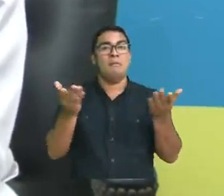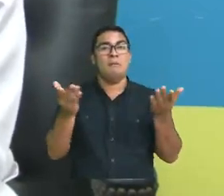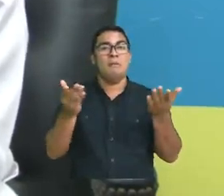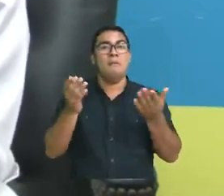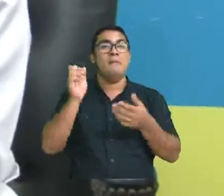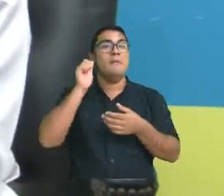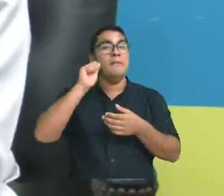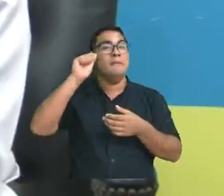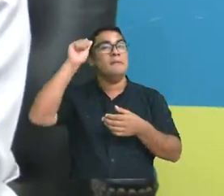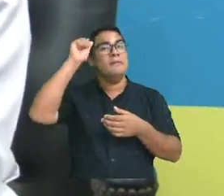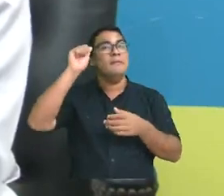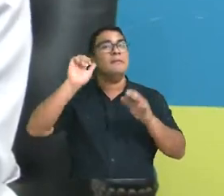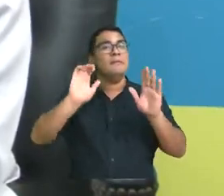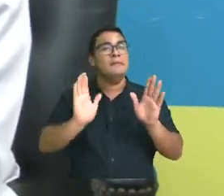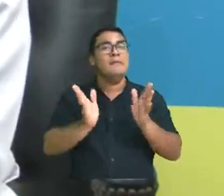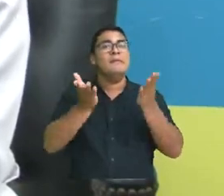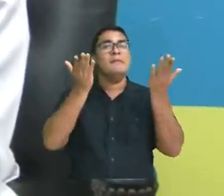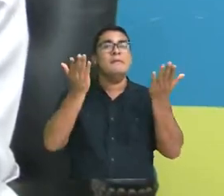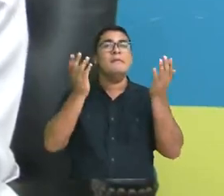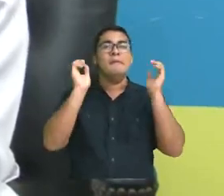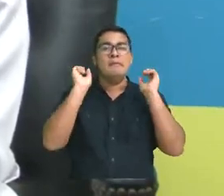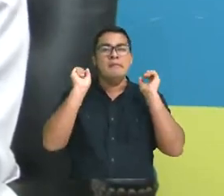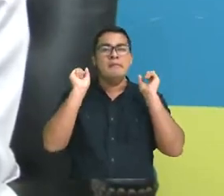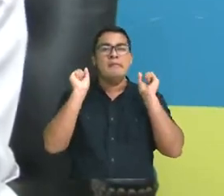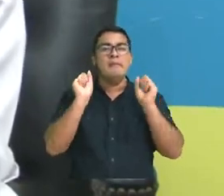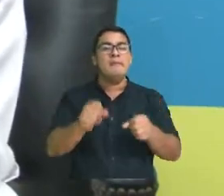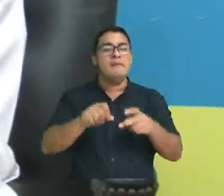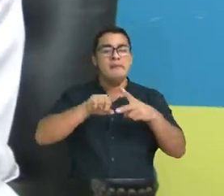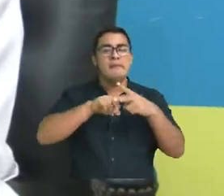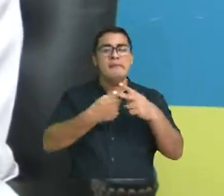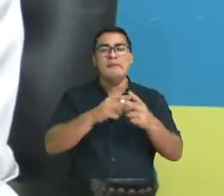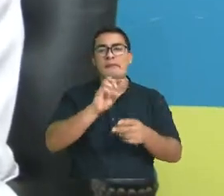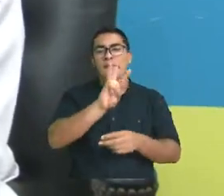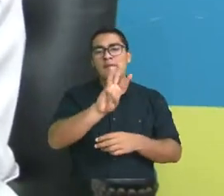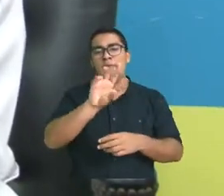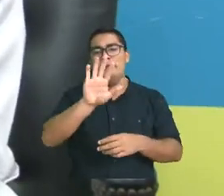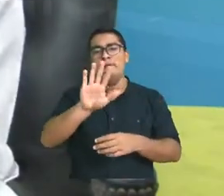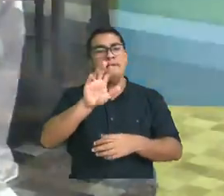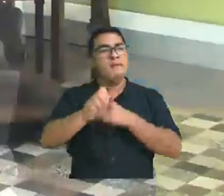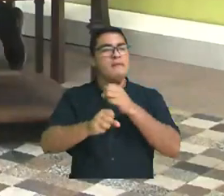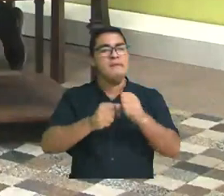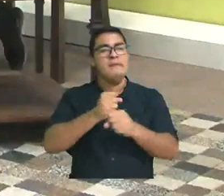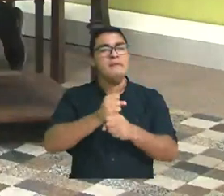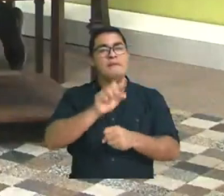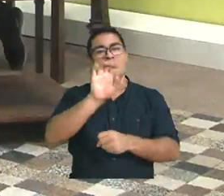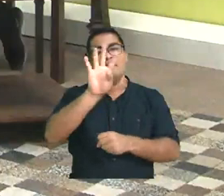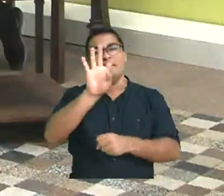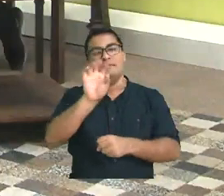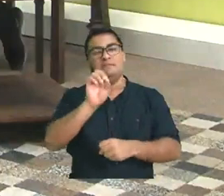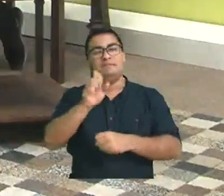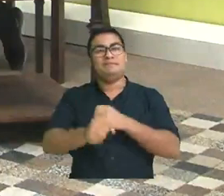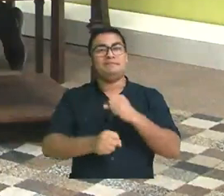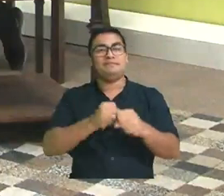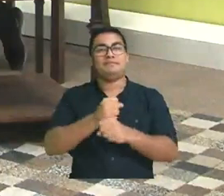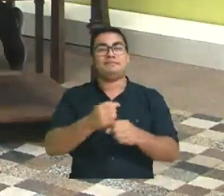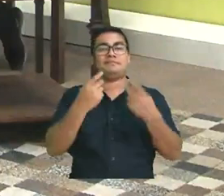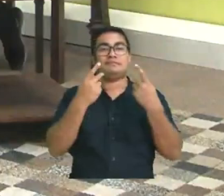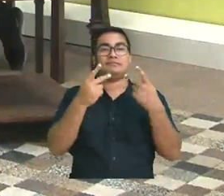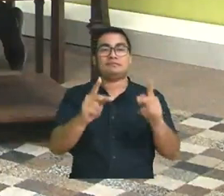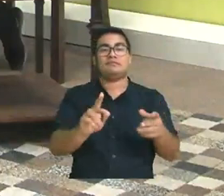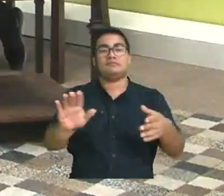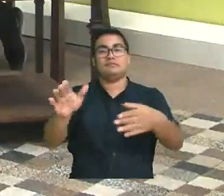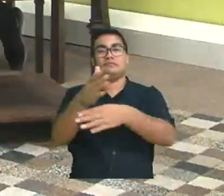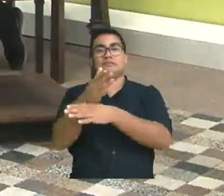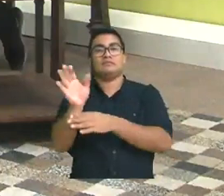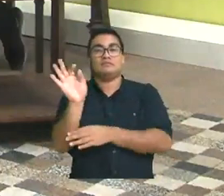adulto, mayor. Se puede empezar a manifestar a partir de los 35, 40 años, Pero hay factores, como